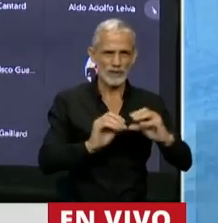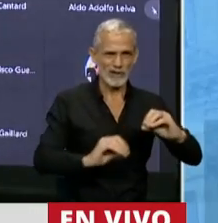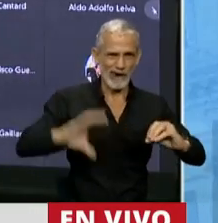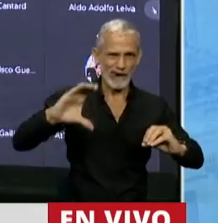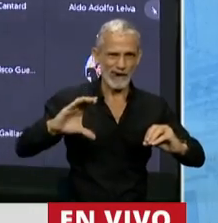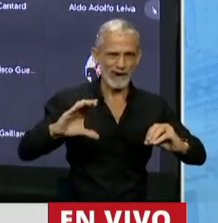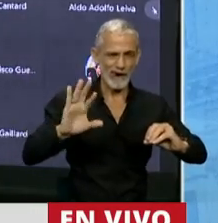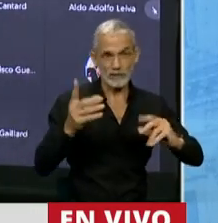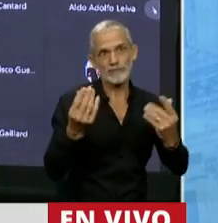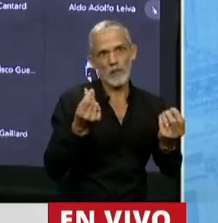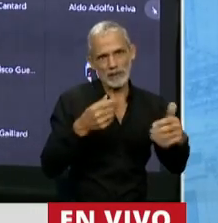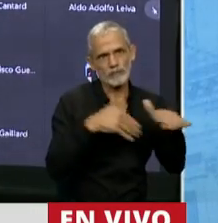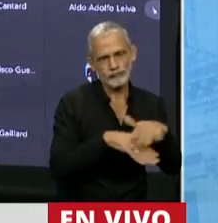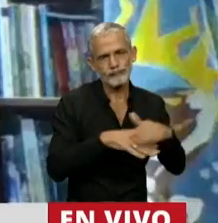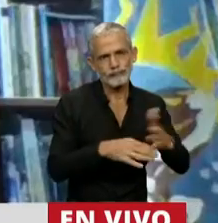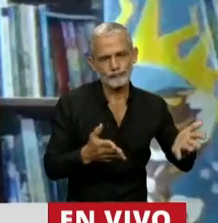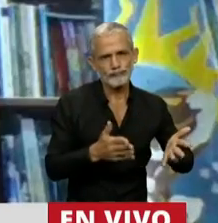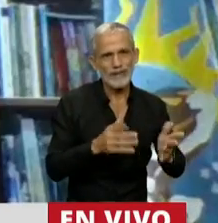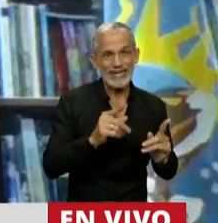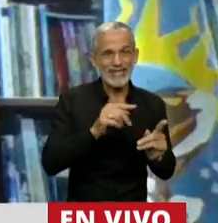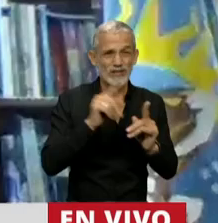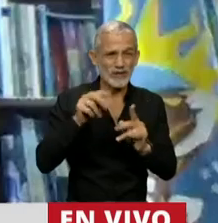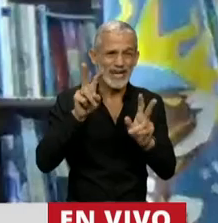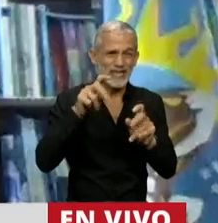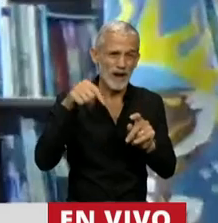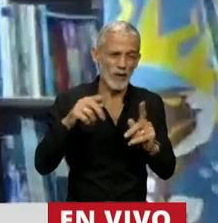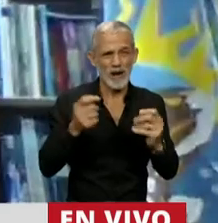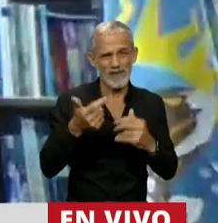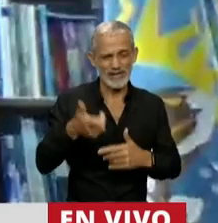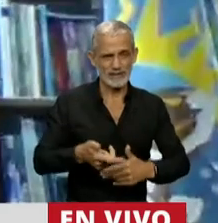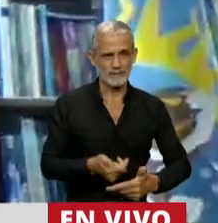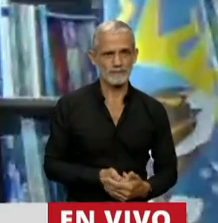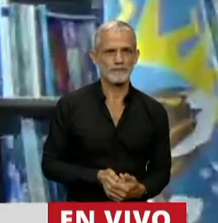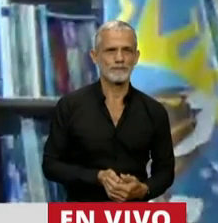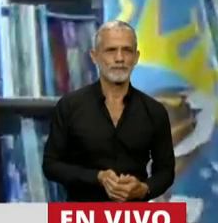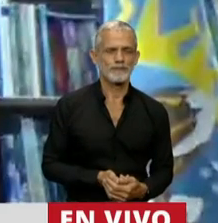quedado, también nos hubiéramos ahorrado muchas de las cuestiones que aquí se dicen.